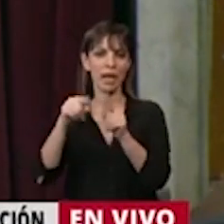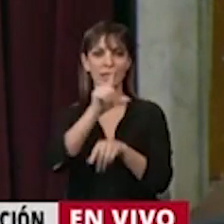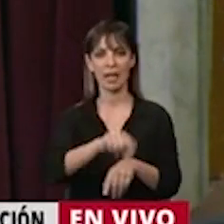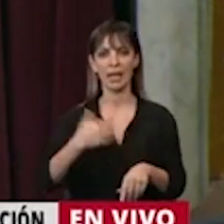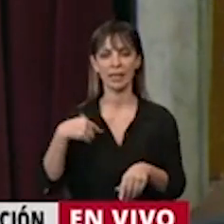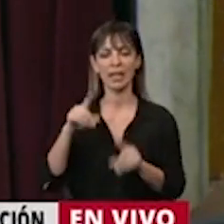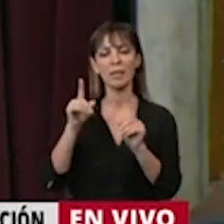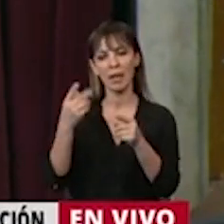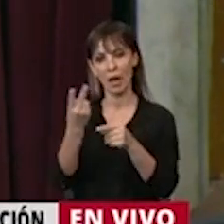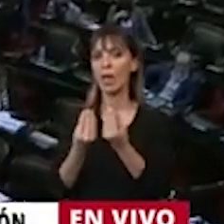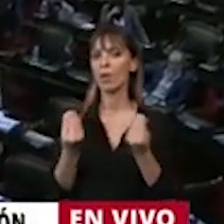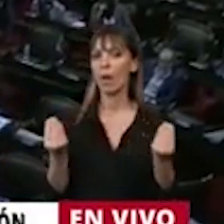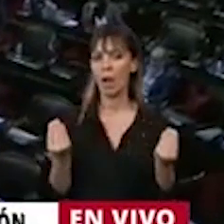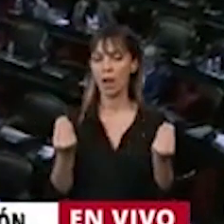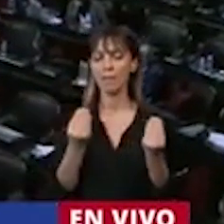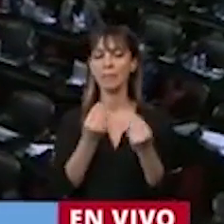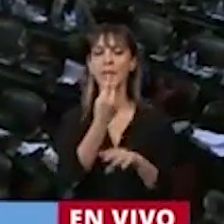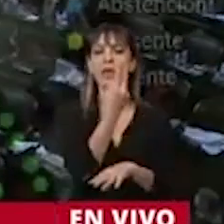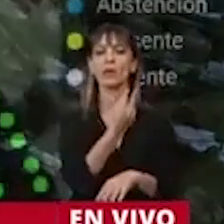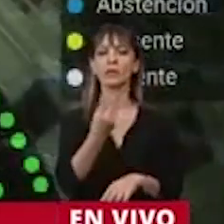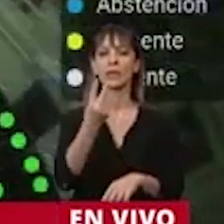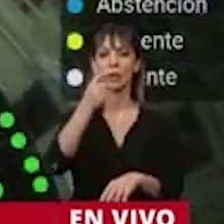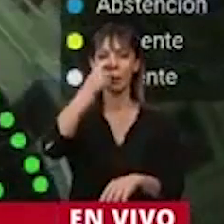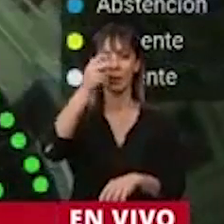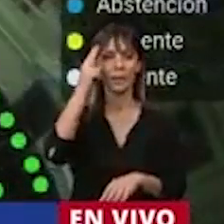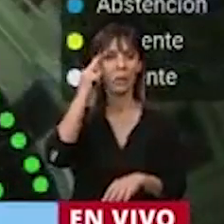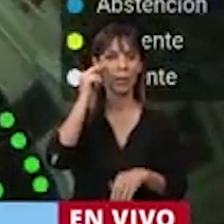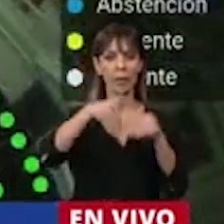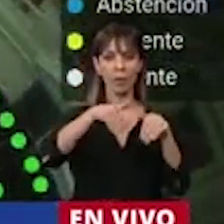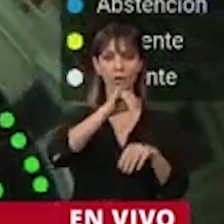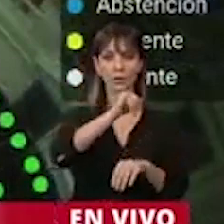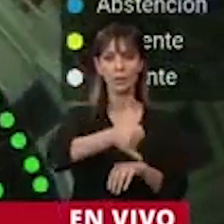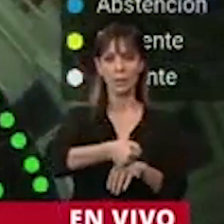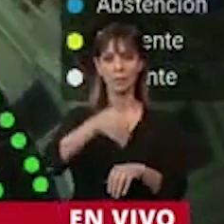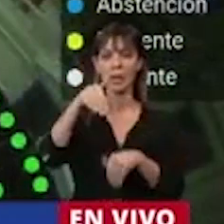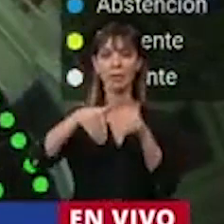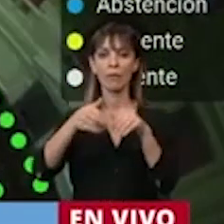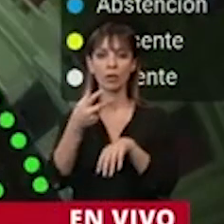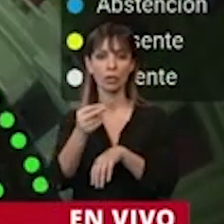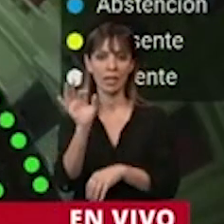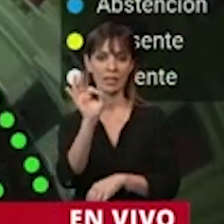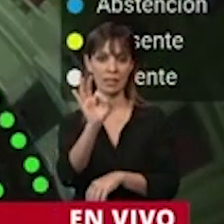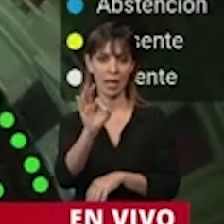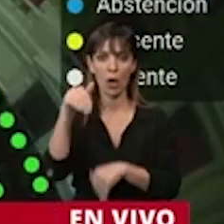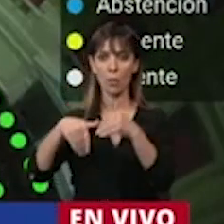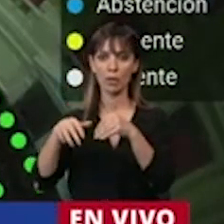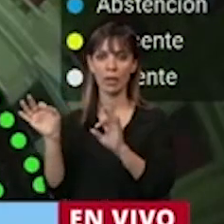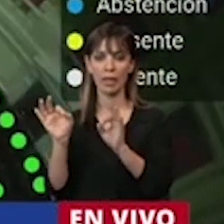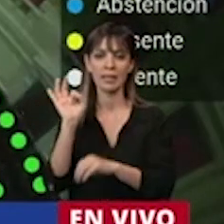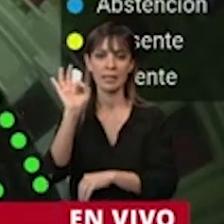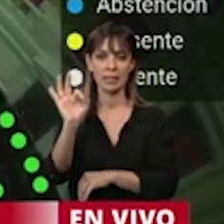para ellos la felicitación vale. 229 votos afirmativos, 0 negativos, 0